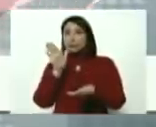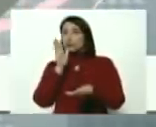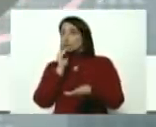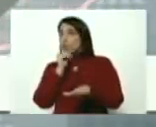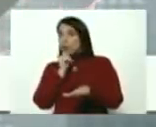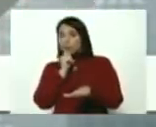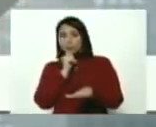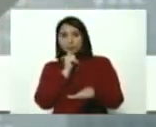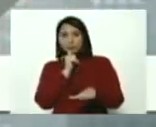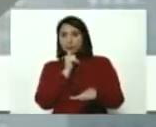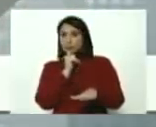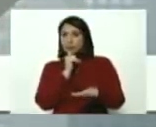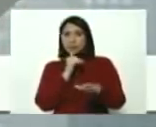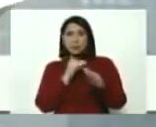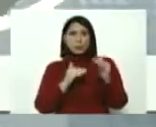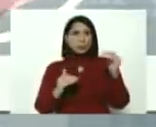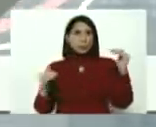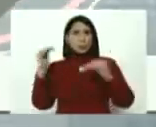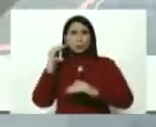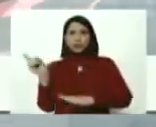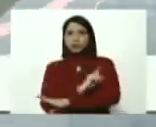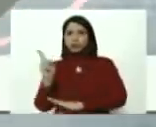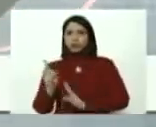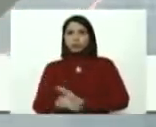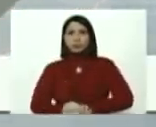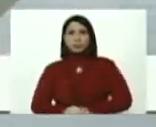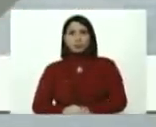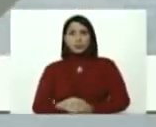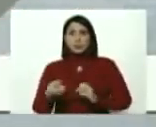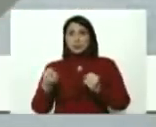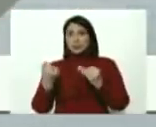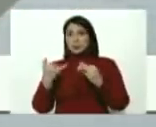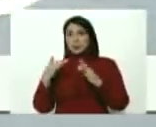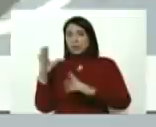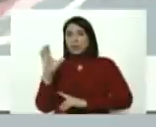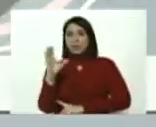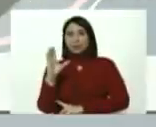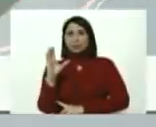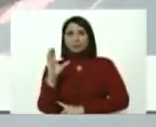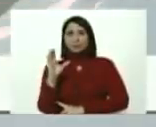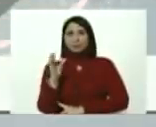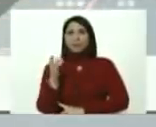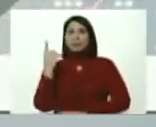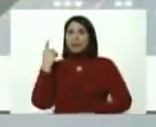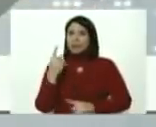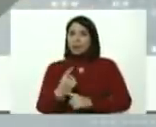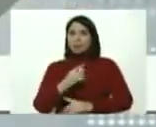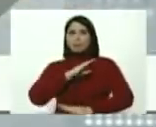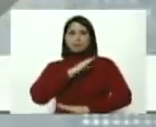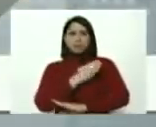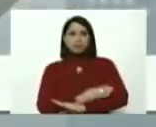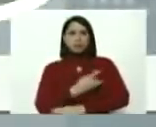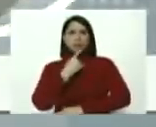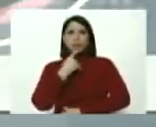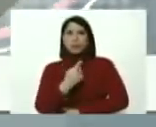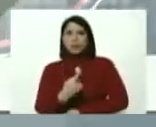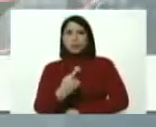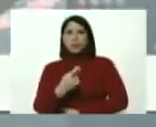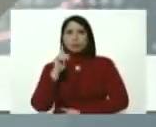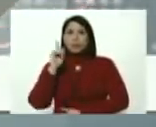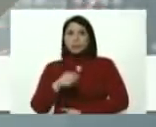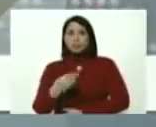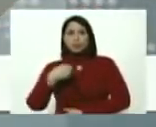tenemos un crecimiento acelerado de casos en el Distrito Capital, hay que reportar que de manera